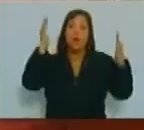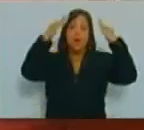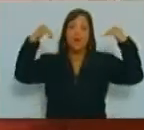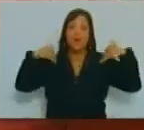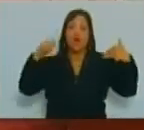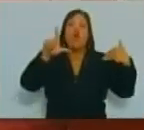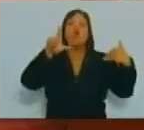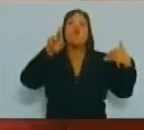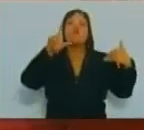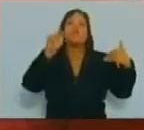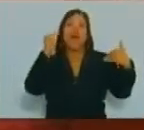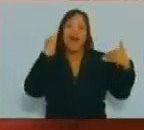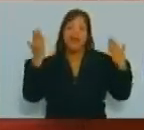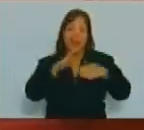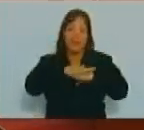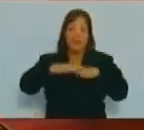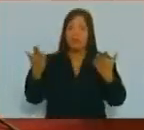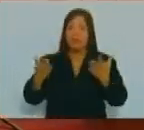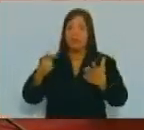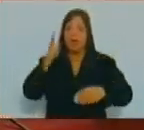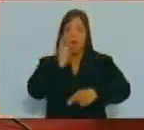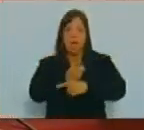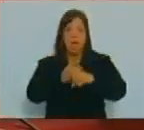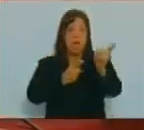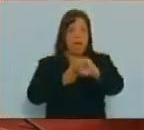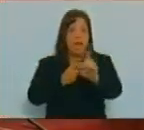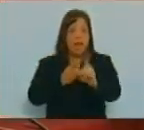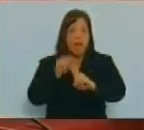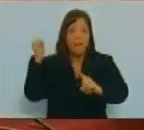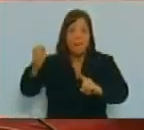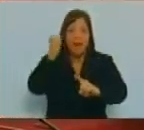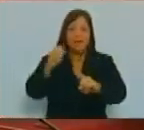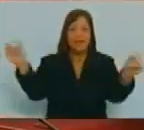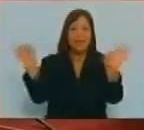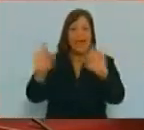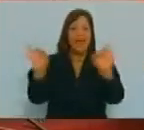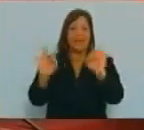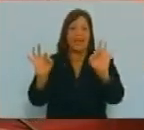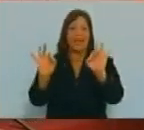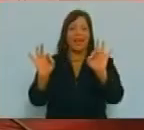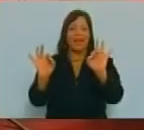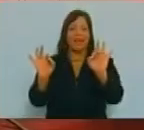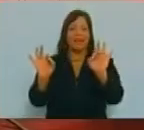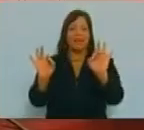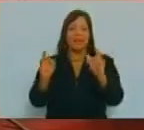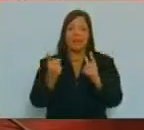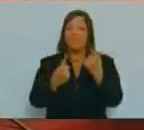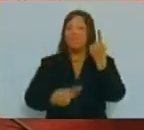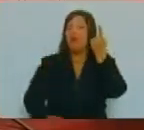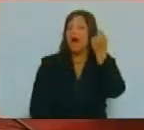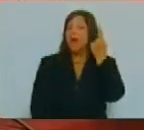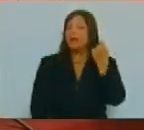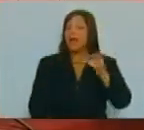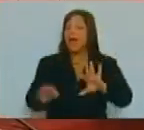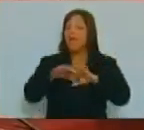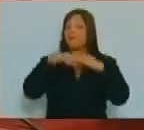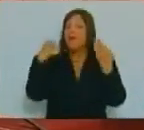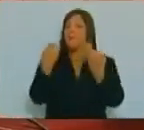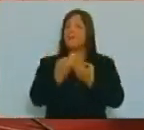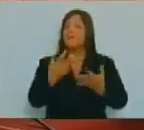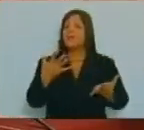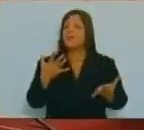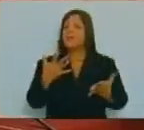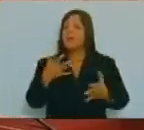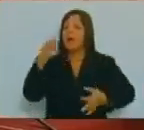díaz nunca lo imputó por los crímenes por eso los familiares de las víctimas han